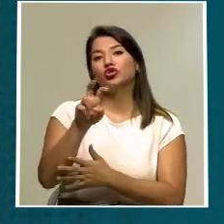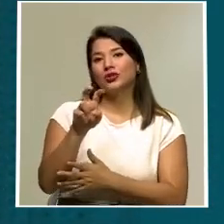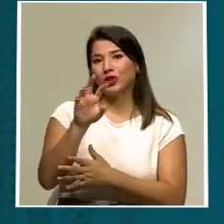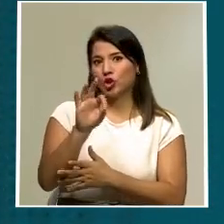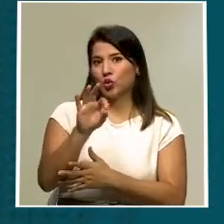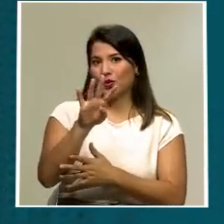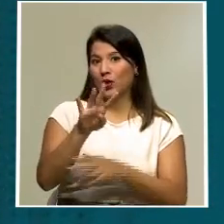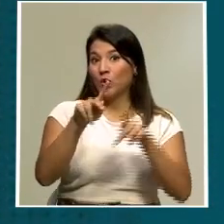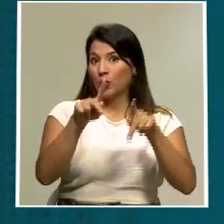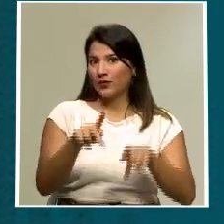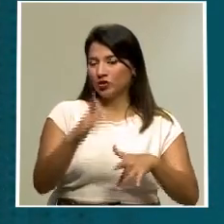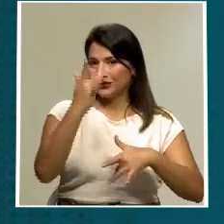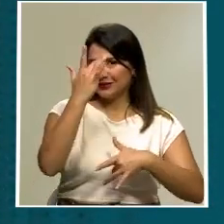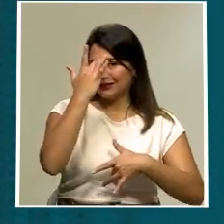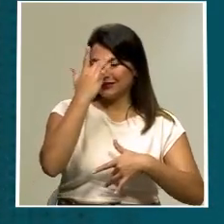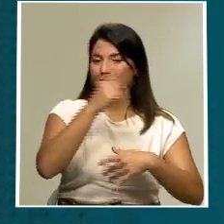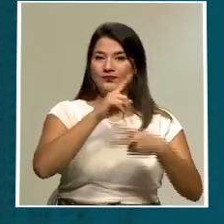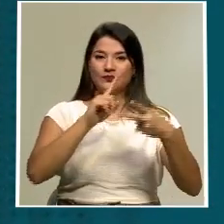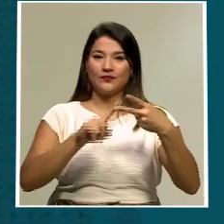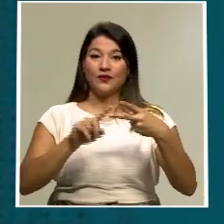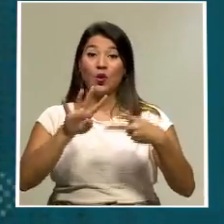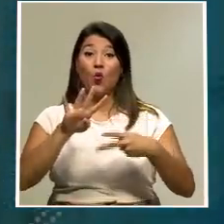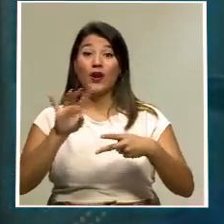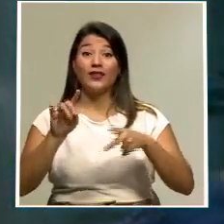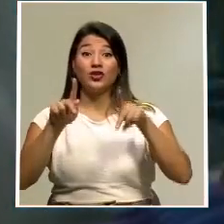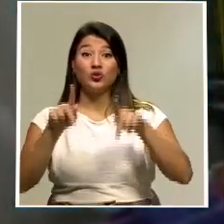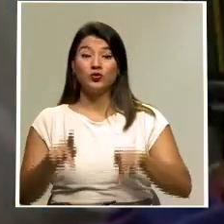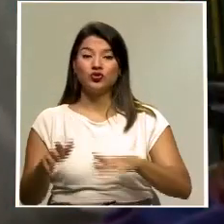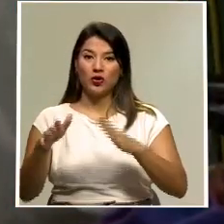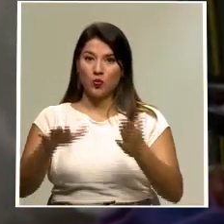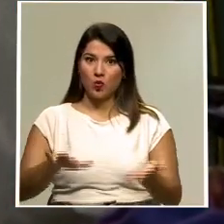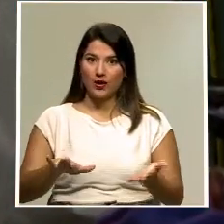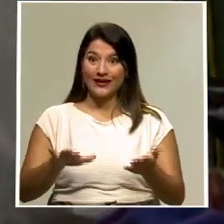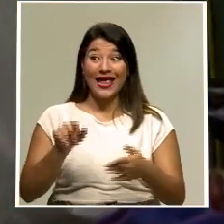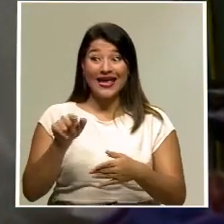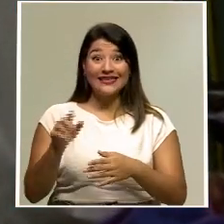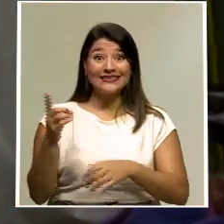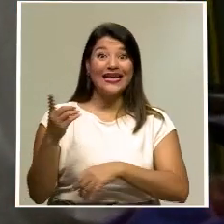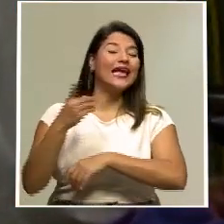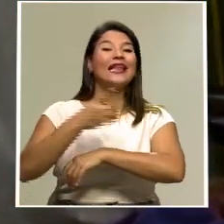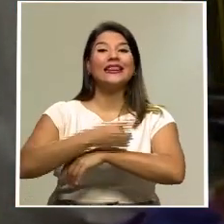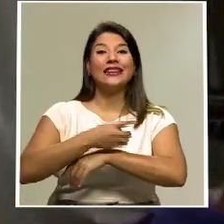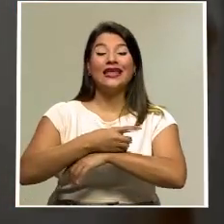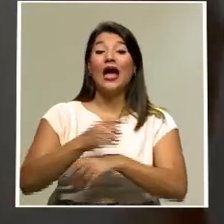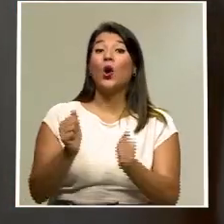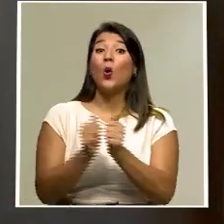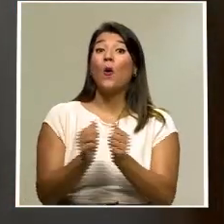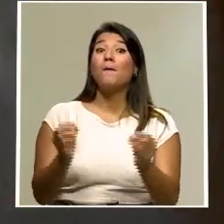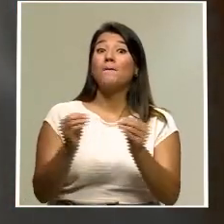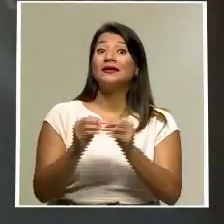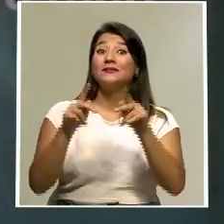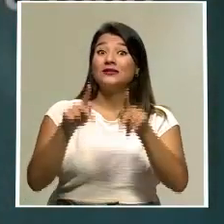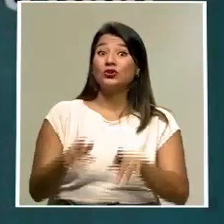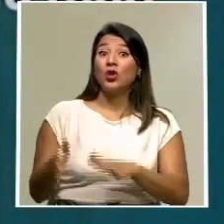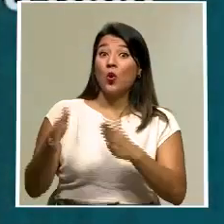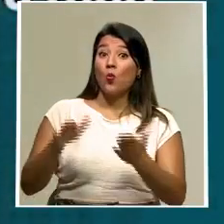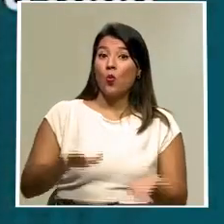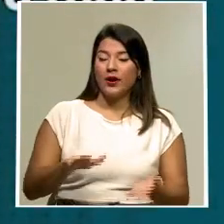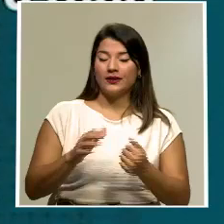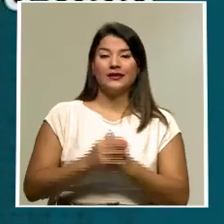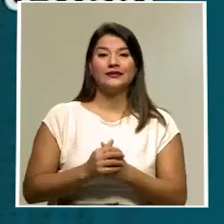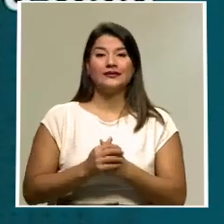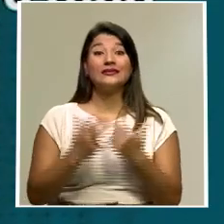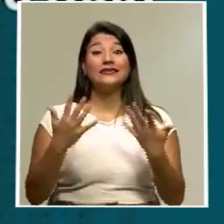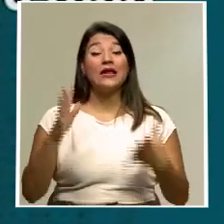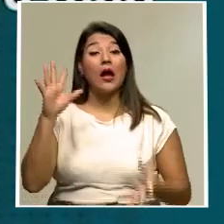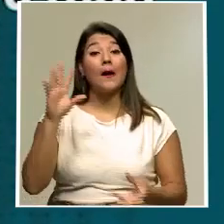casos, acompañado de 48 fallecimientos, la cifra más alta de muertes en solo un día. Se reporta un total